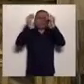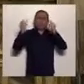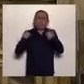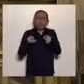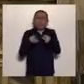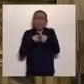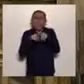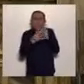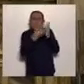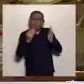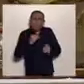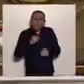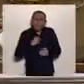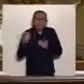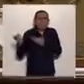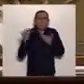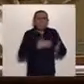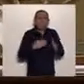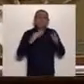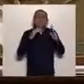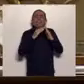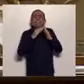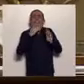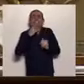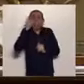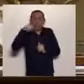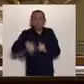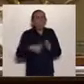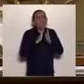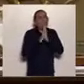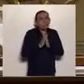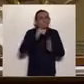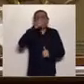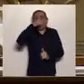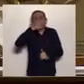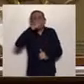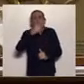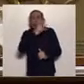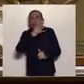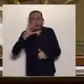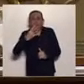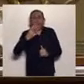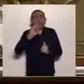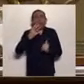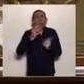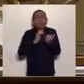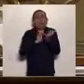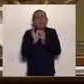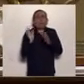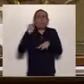Queridos hermanos, sean todos bienvenidos a la Casa de Dios, a esta celebración del domingo cuarto de